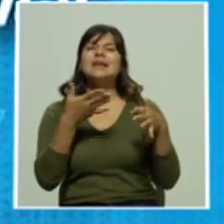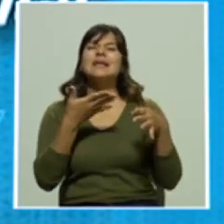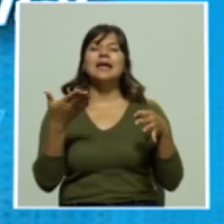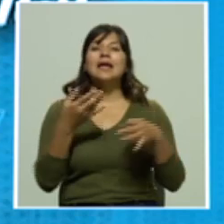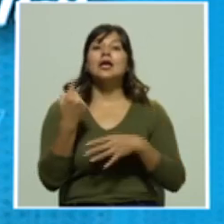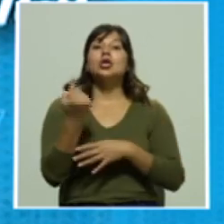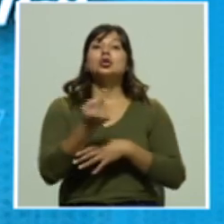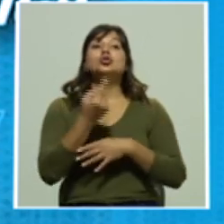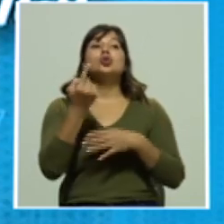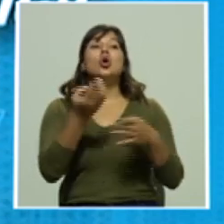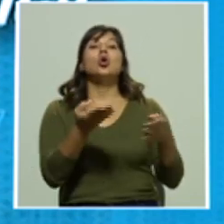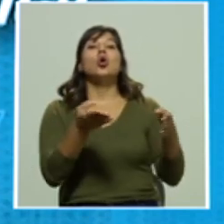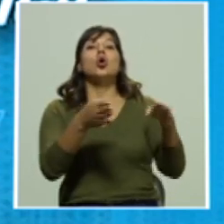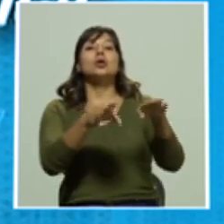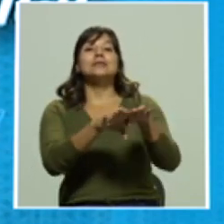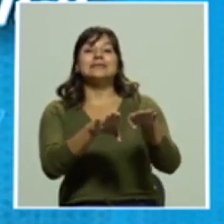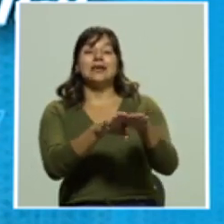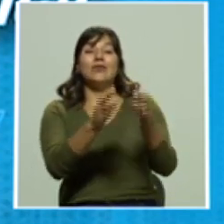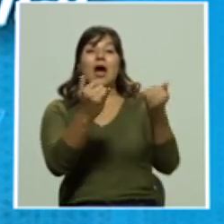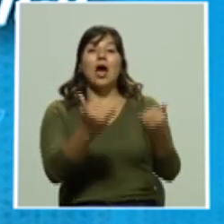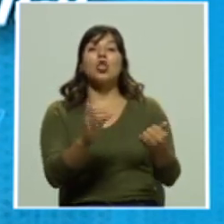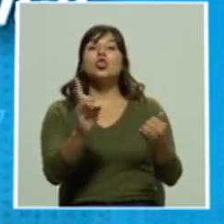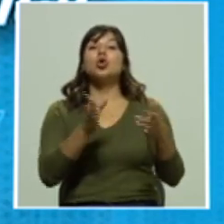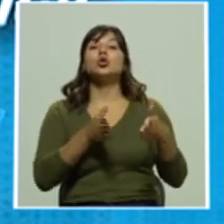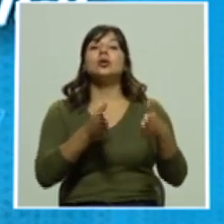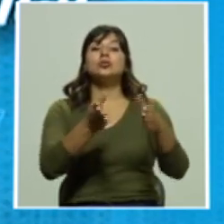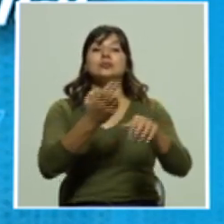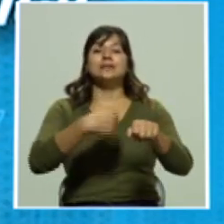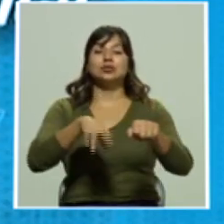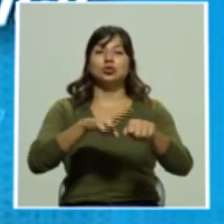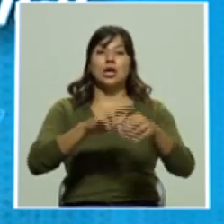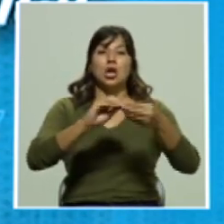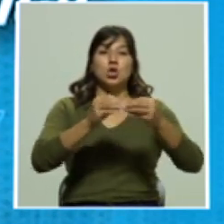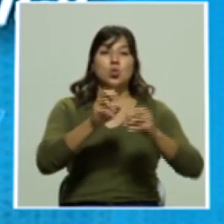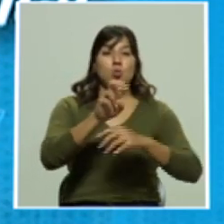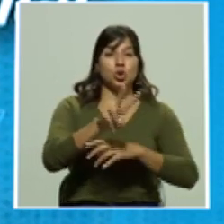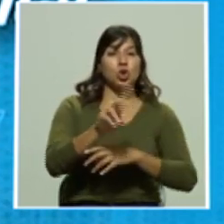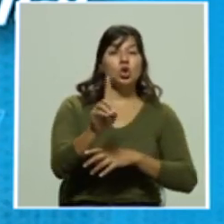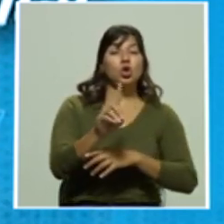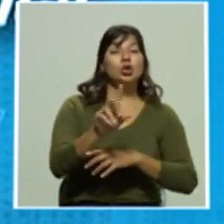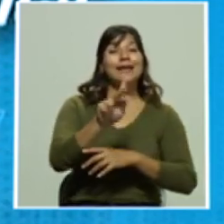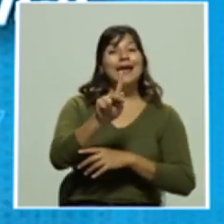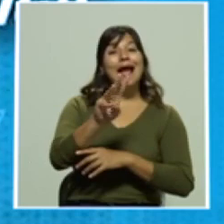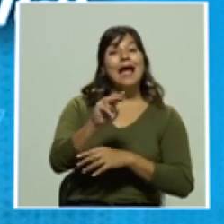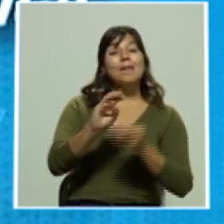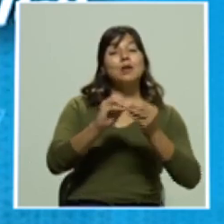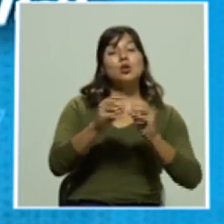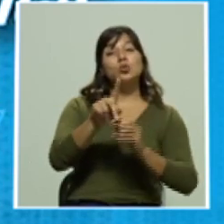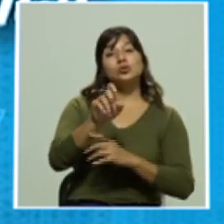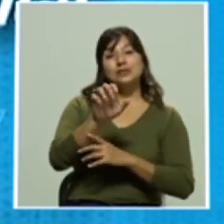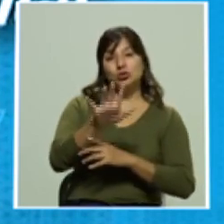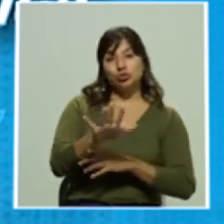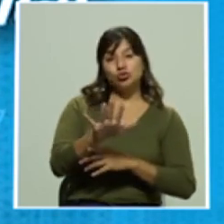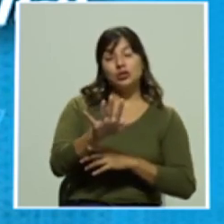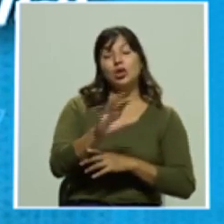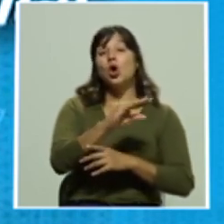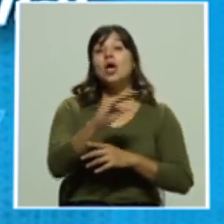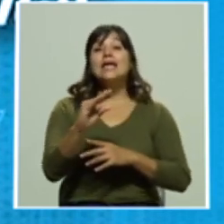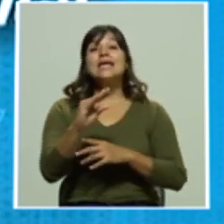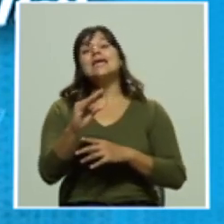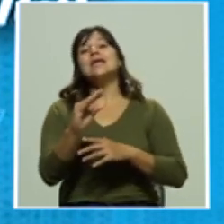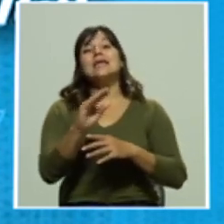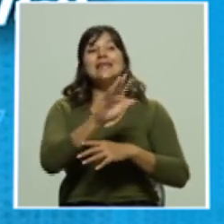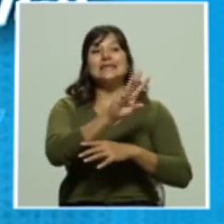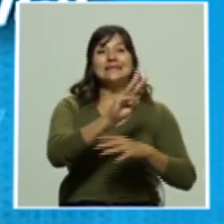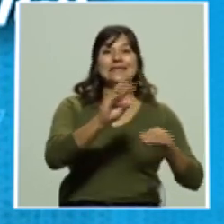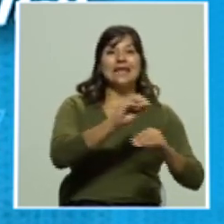presenta paso cerrado actualmente en la Ruta Nacional número 2 en el kilómetro 105 con paso regulado en horario de